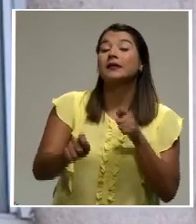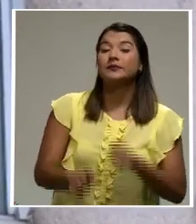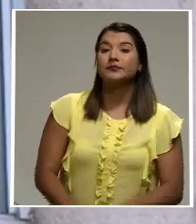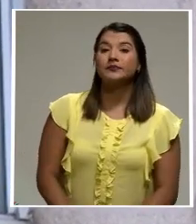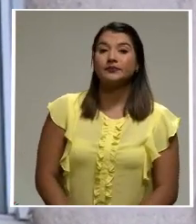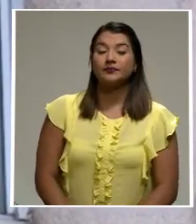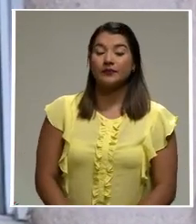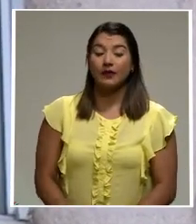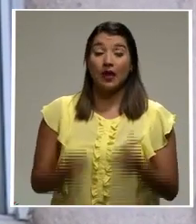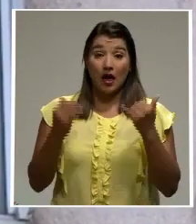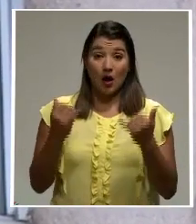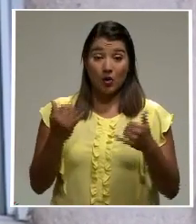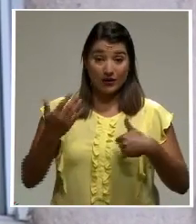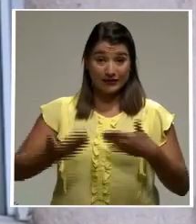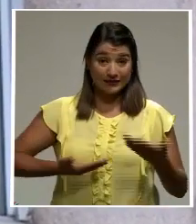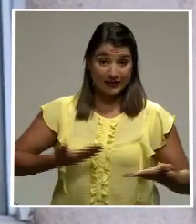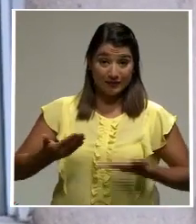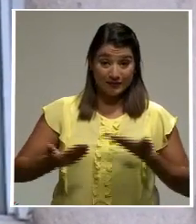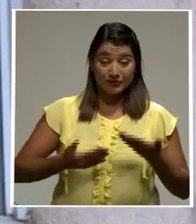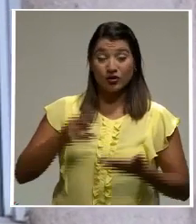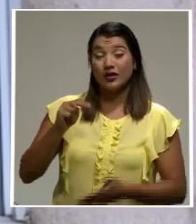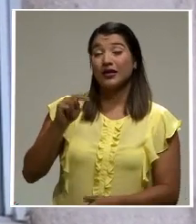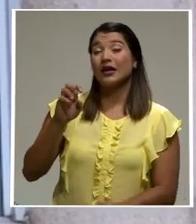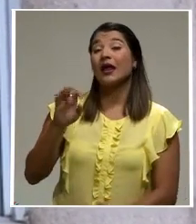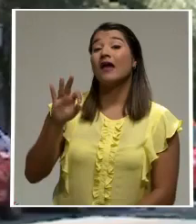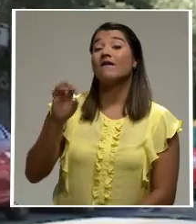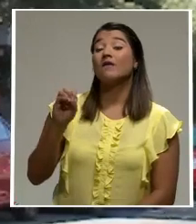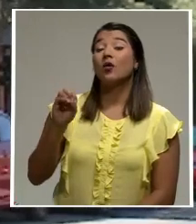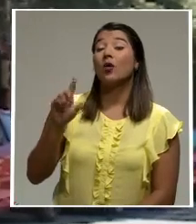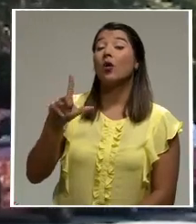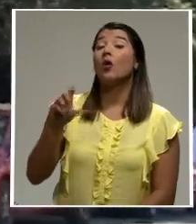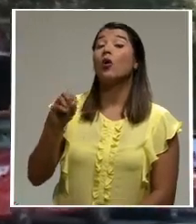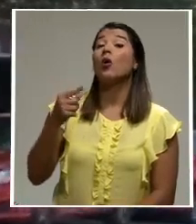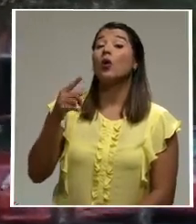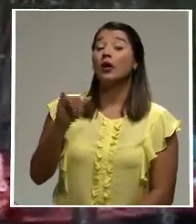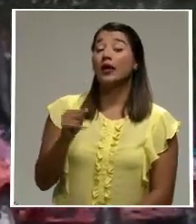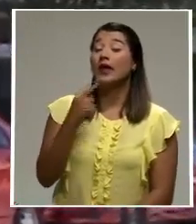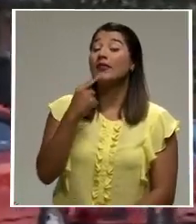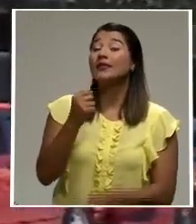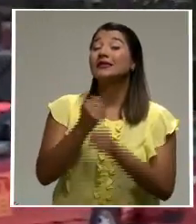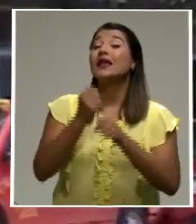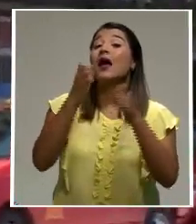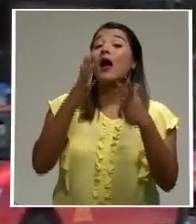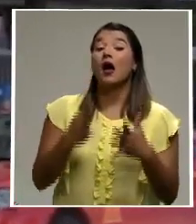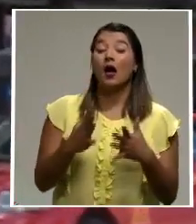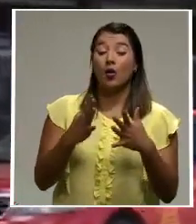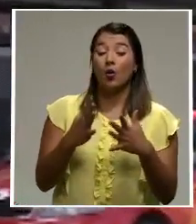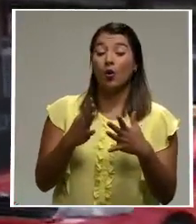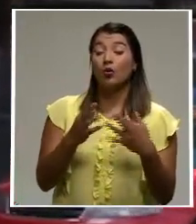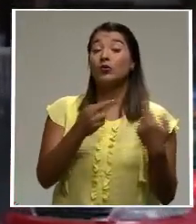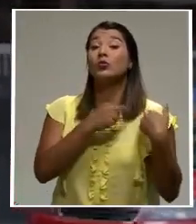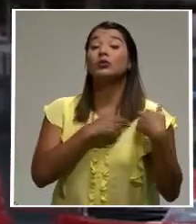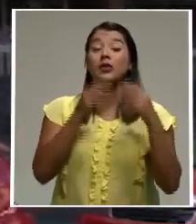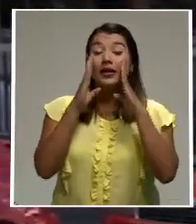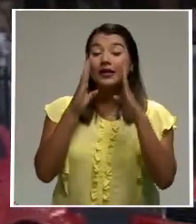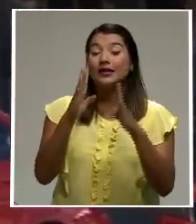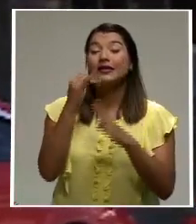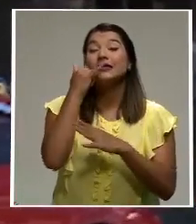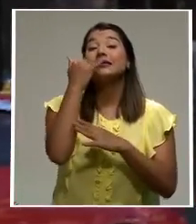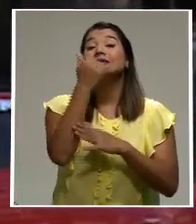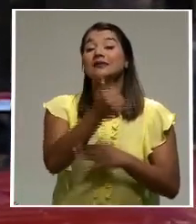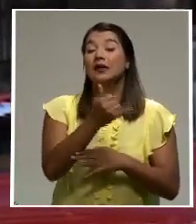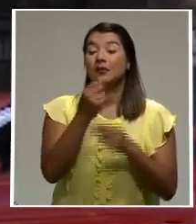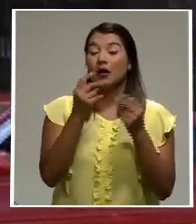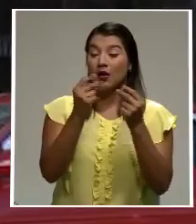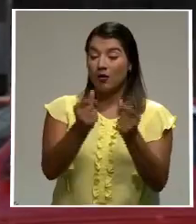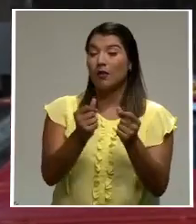videollamada. En el caso del servicio de nefrología, indicaron que el personal de recepción llama constantemente a los pacientes para recordarles su cita, pero